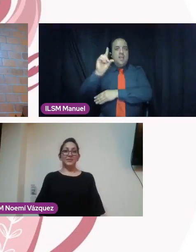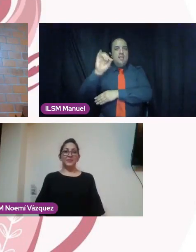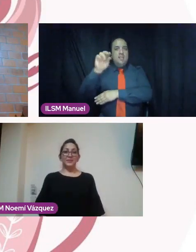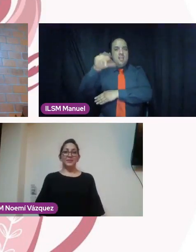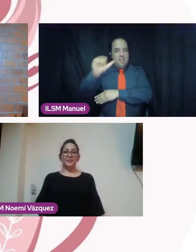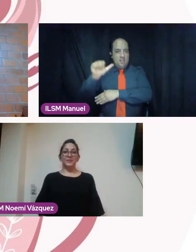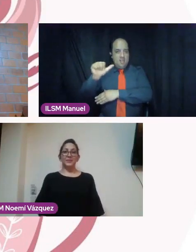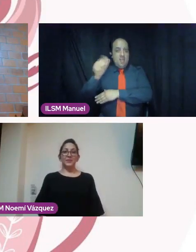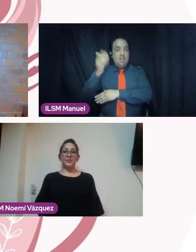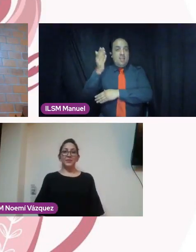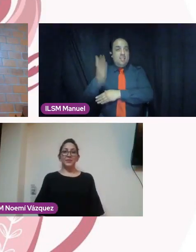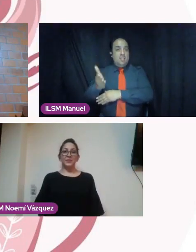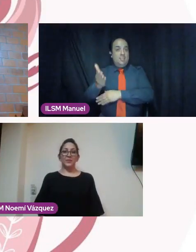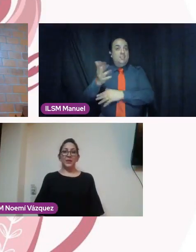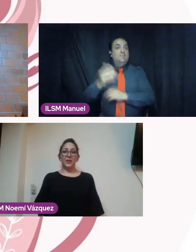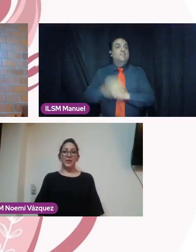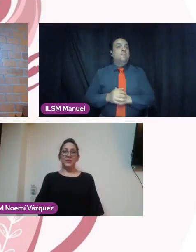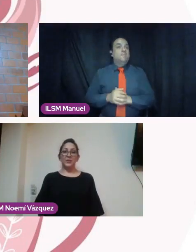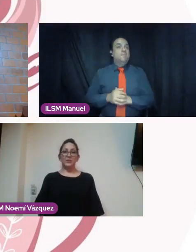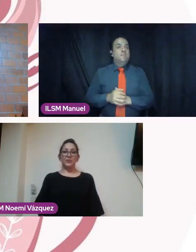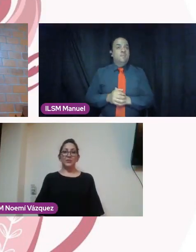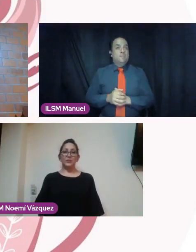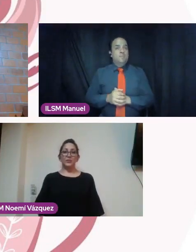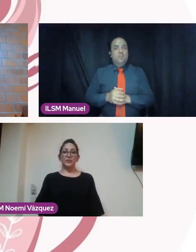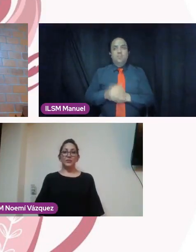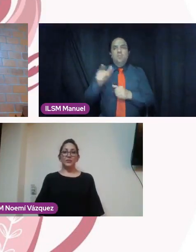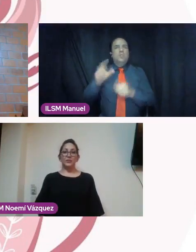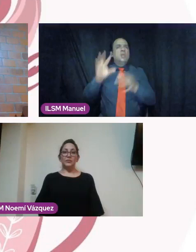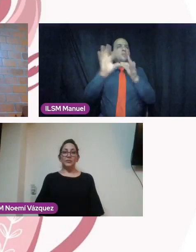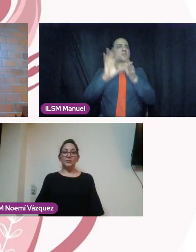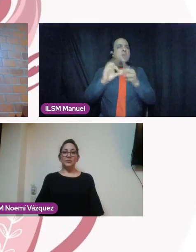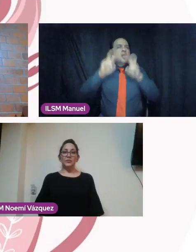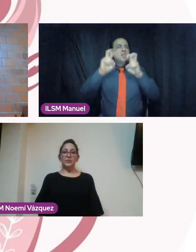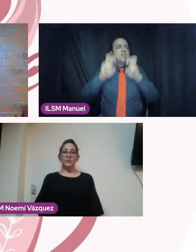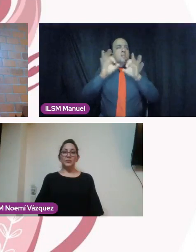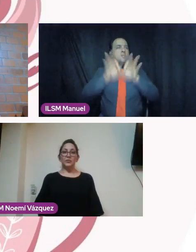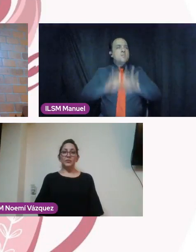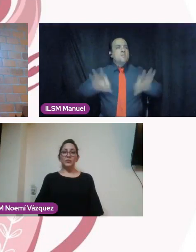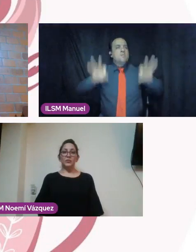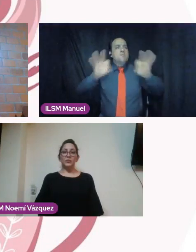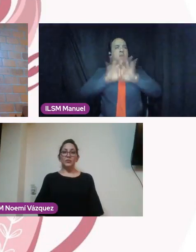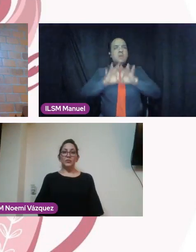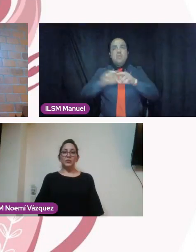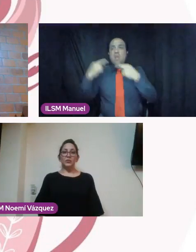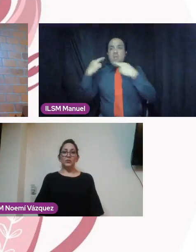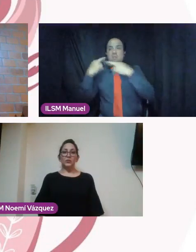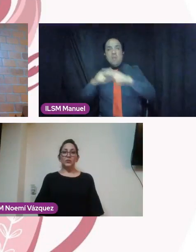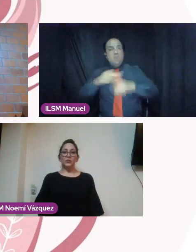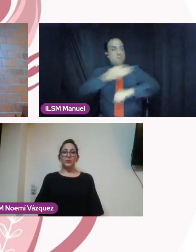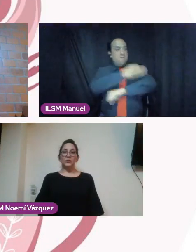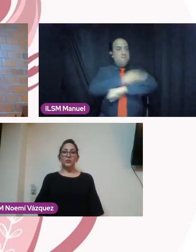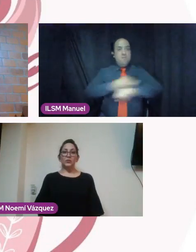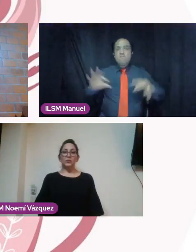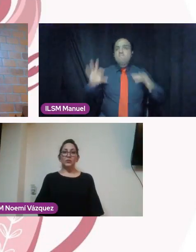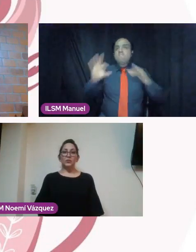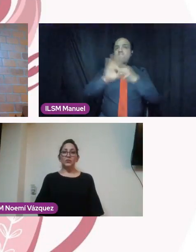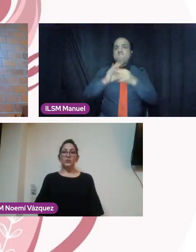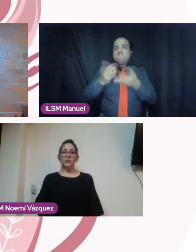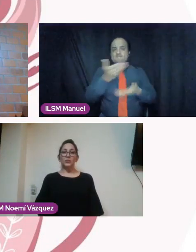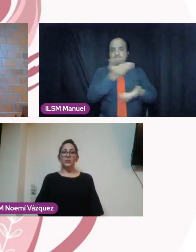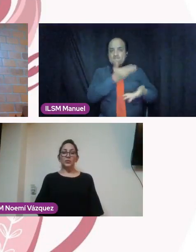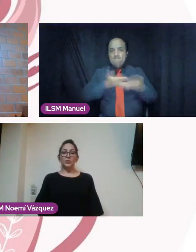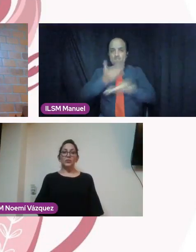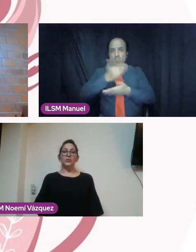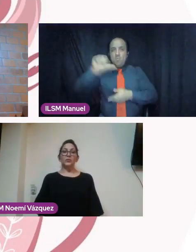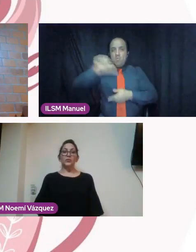Martínez, que bueno, pues nos viene a hablar de la importancia del vínculo docente-familia, ahorita que estamos en este